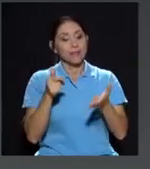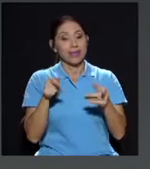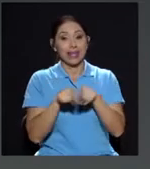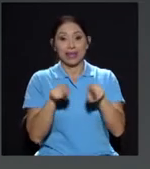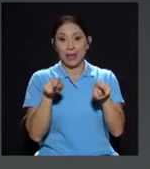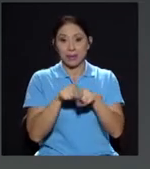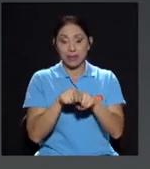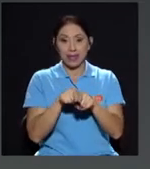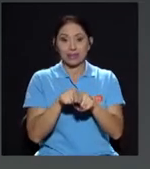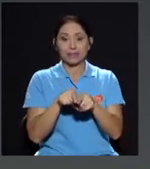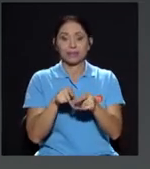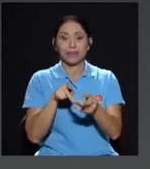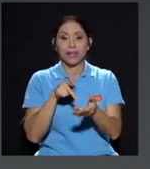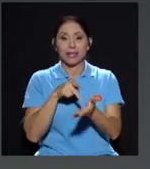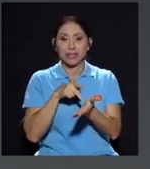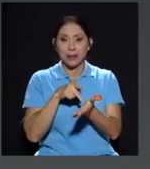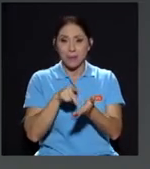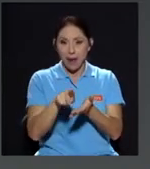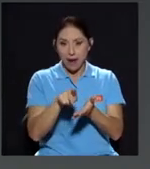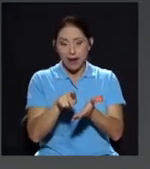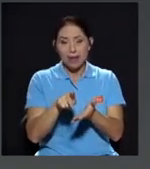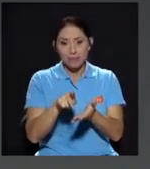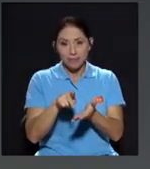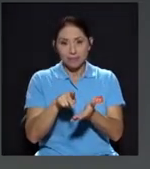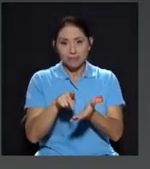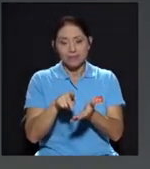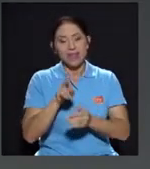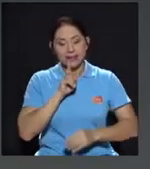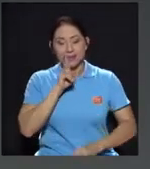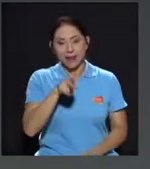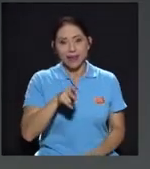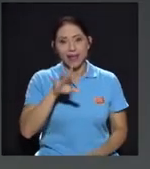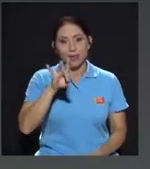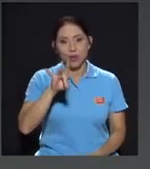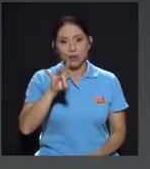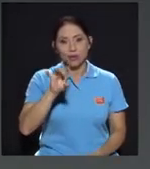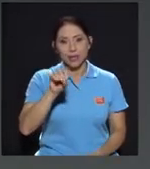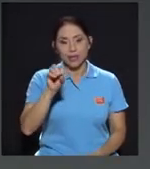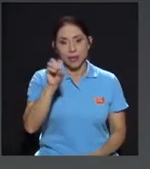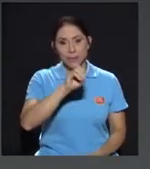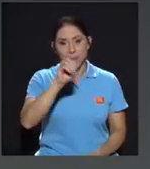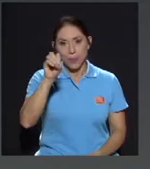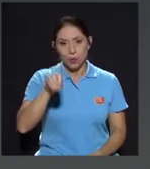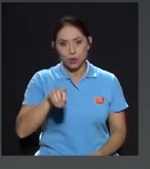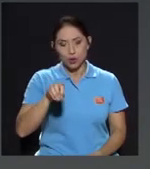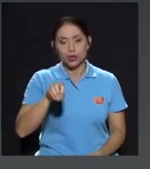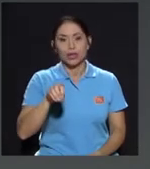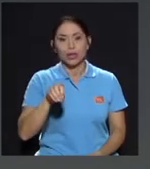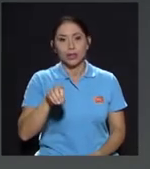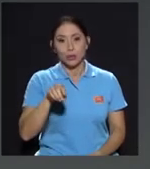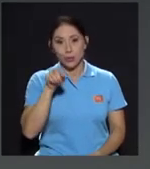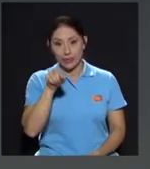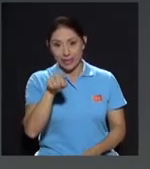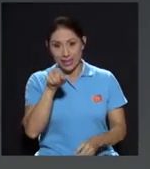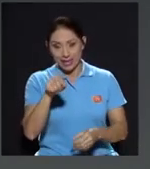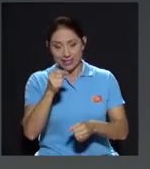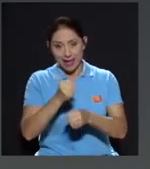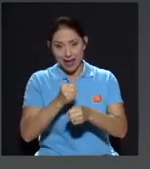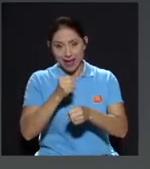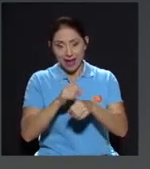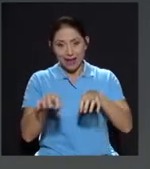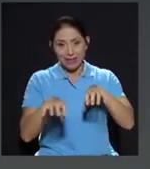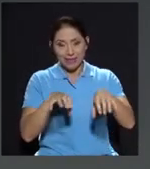también en realidad el 80% de esa actividad se paga